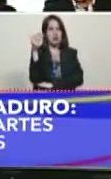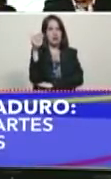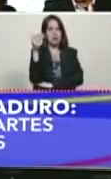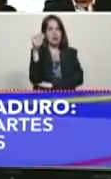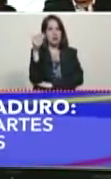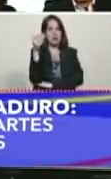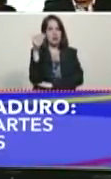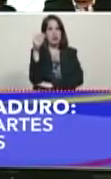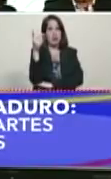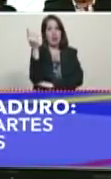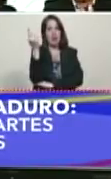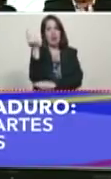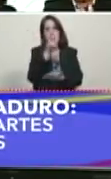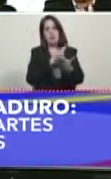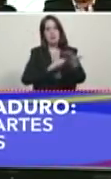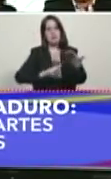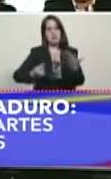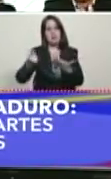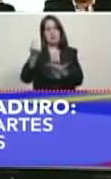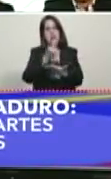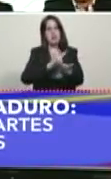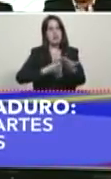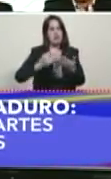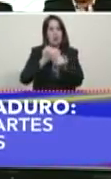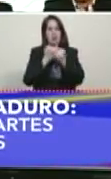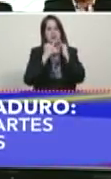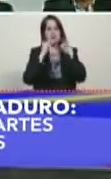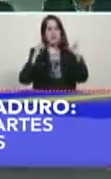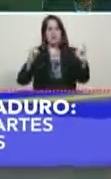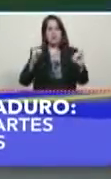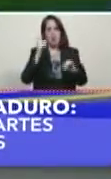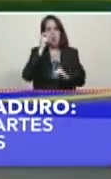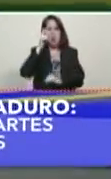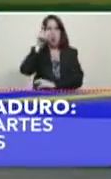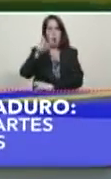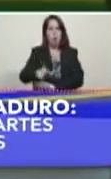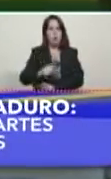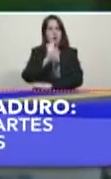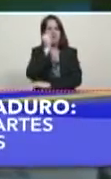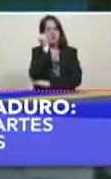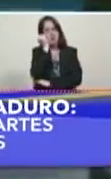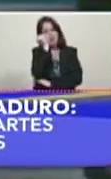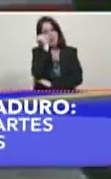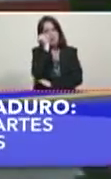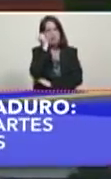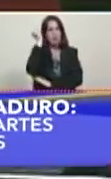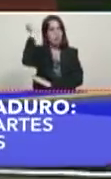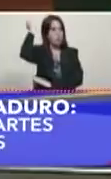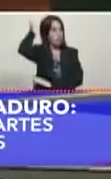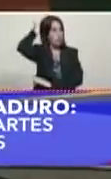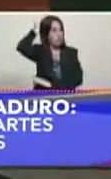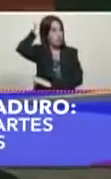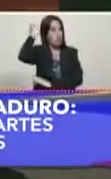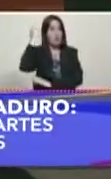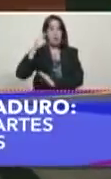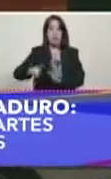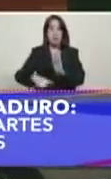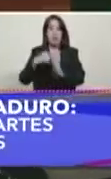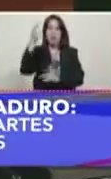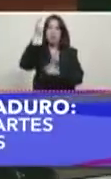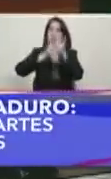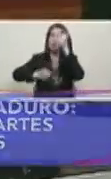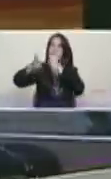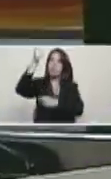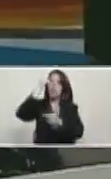la pintor nuestro precursor de la independencia francisco de miranda y se hizo por primera vez